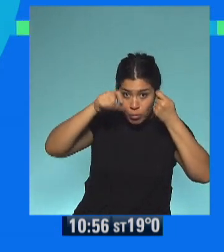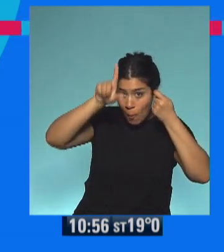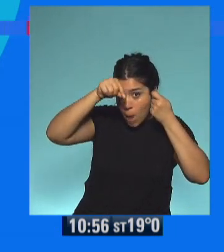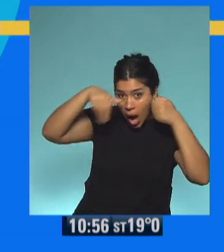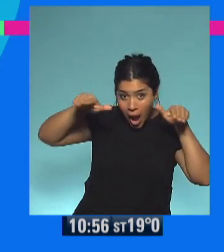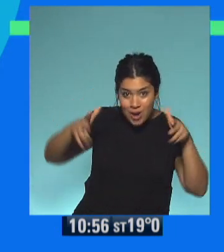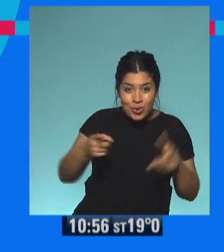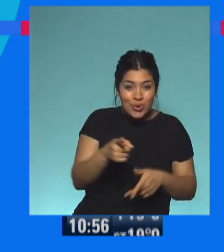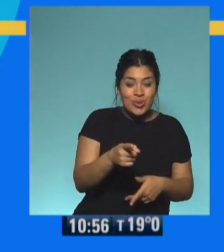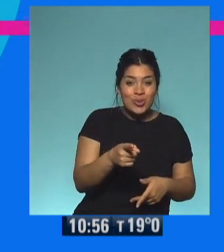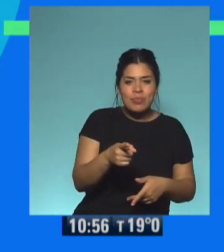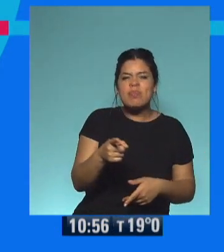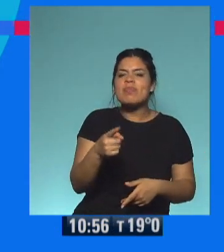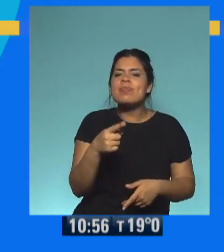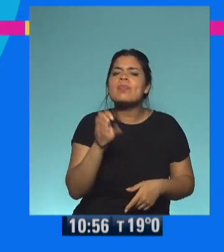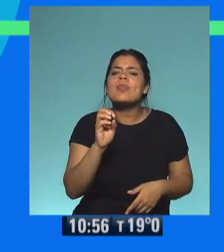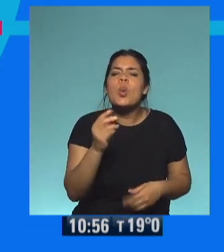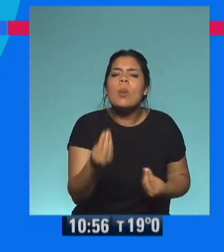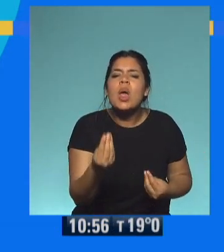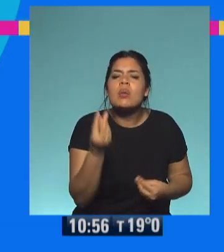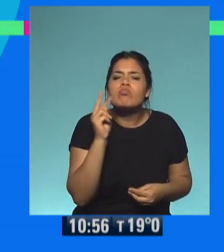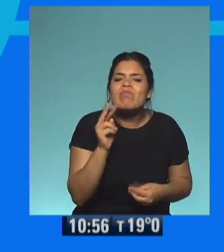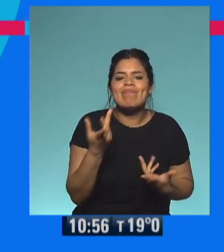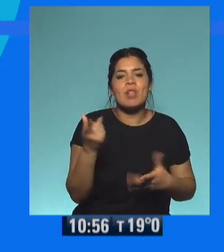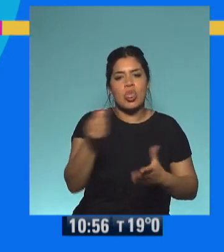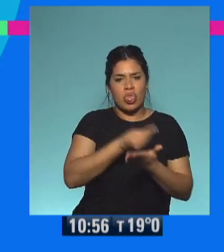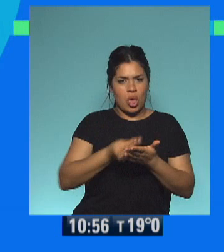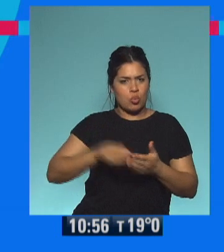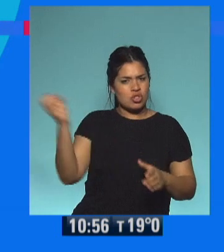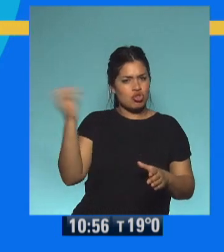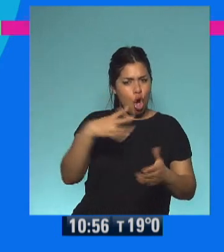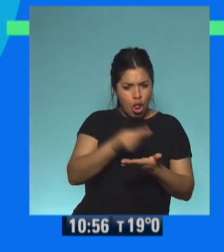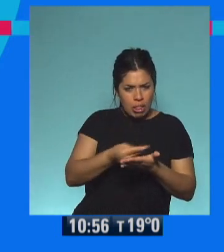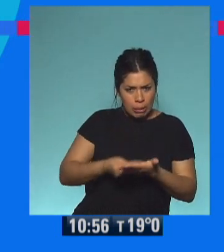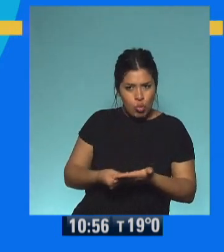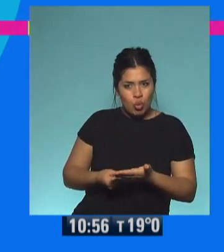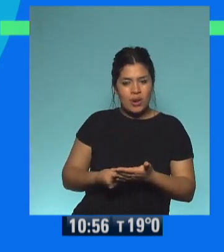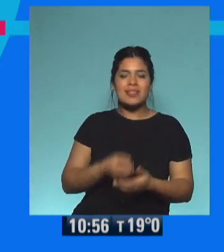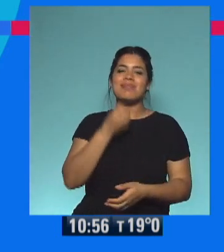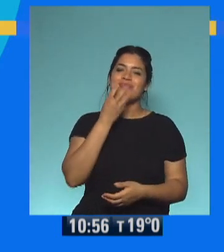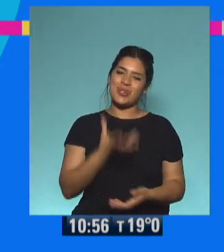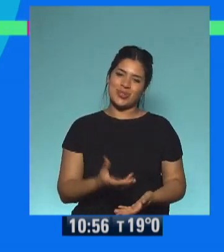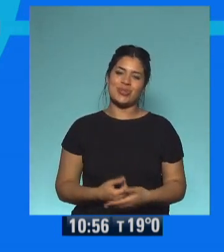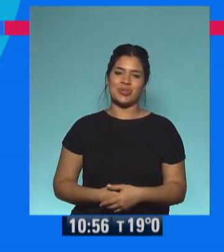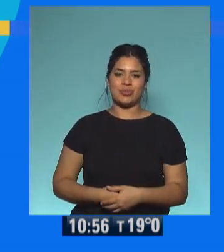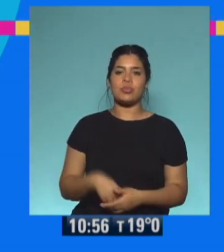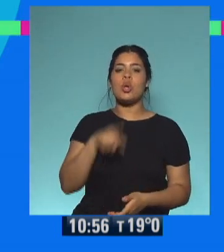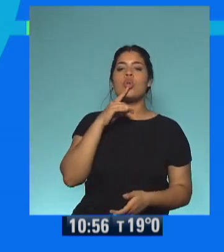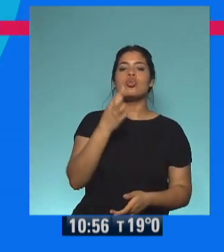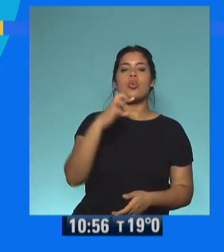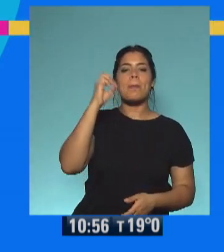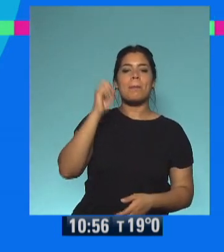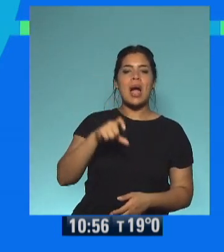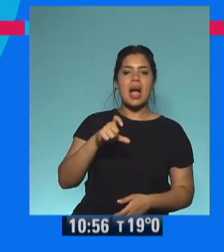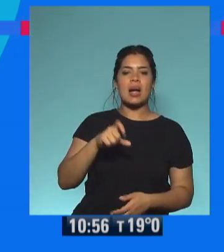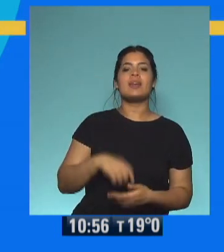Pero no podemos... está dibujando un solcito. ¡Qué hermoso! Como pájaro amarillo. Es verdad. Hermosa. ¡Tupac! Volando.